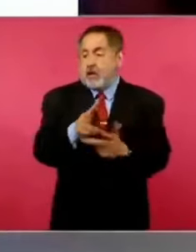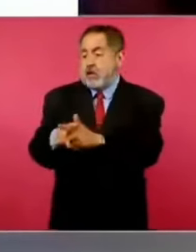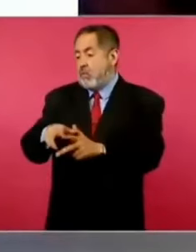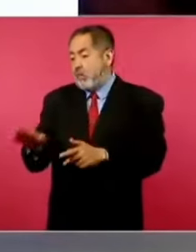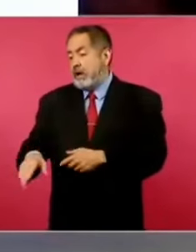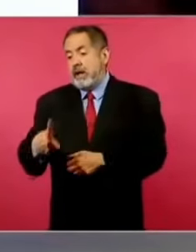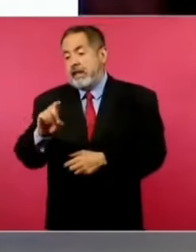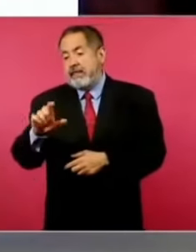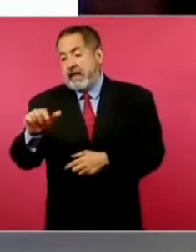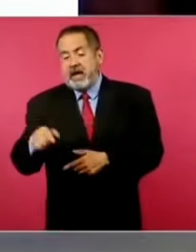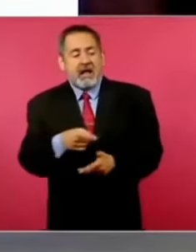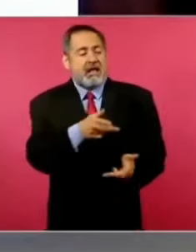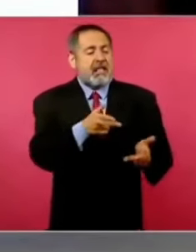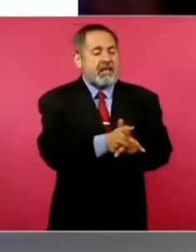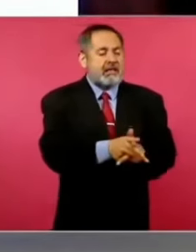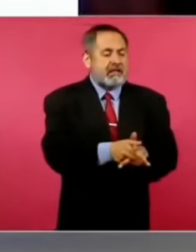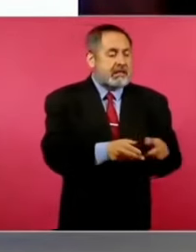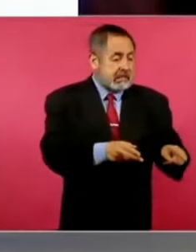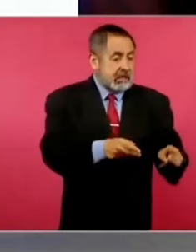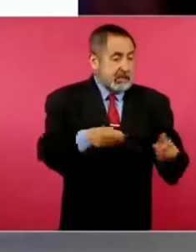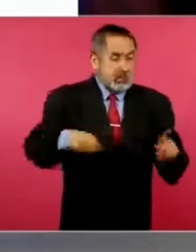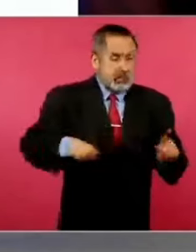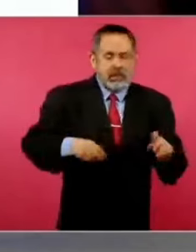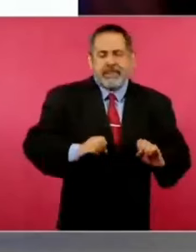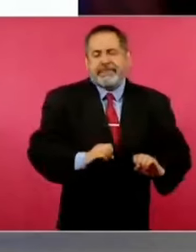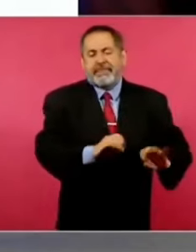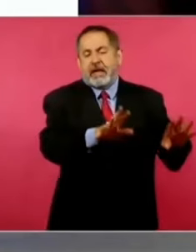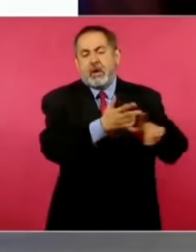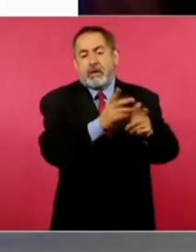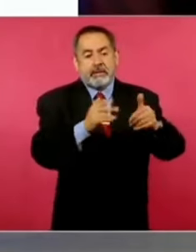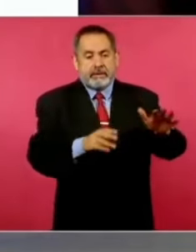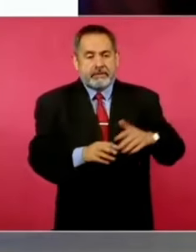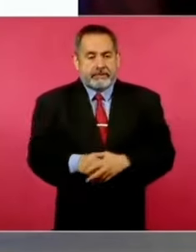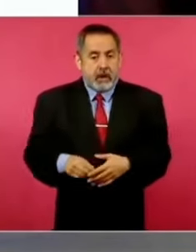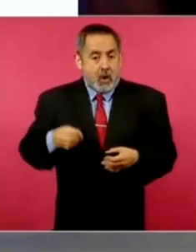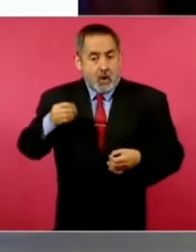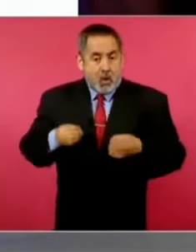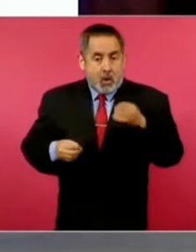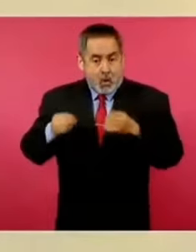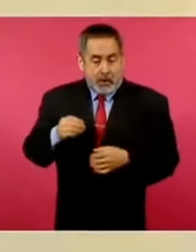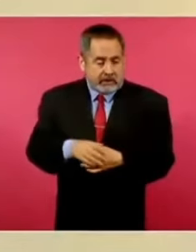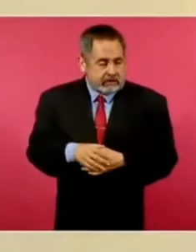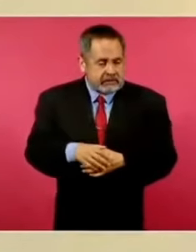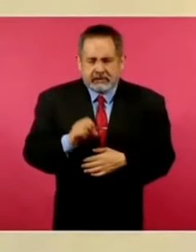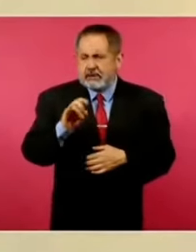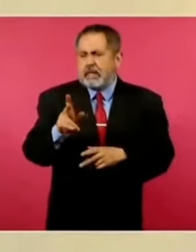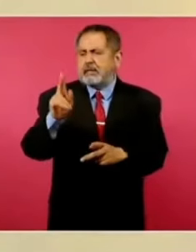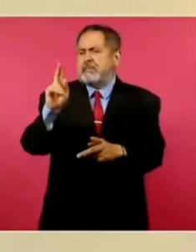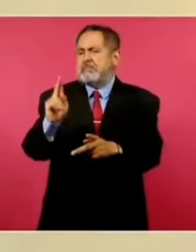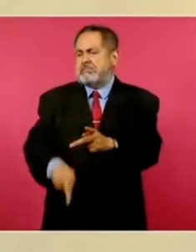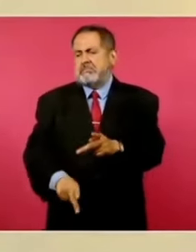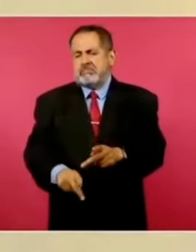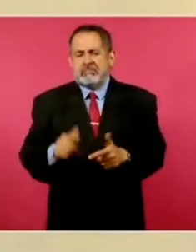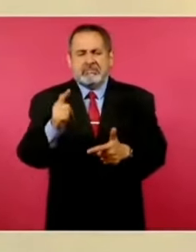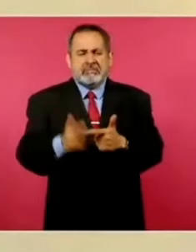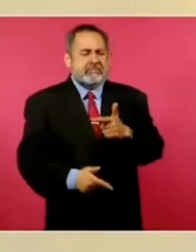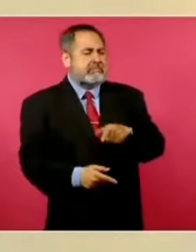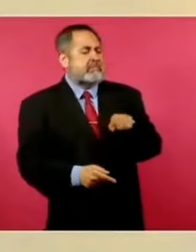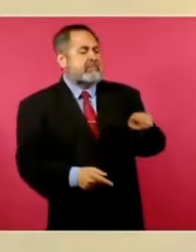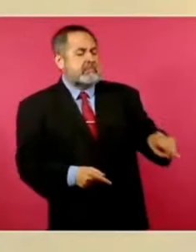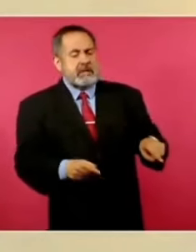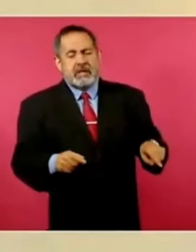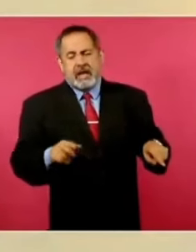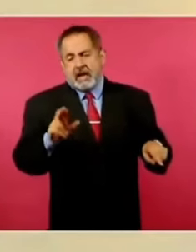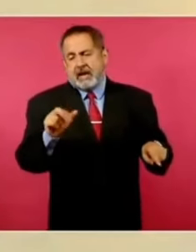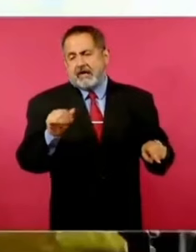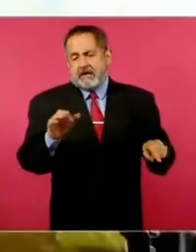de la Rafael n aquí el juez García Quiroz concedió una suspensión de plano a Rafael